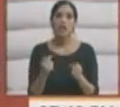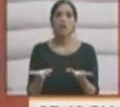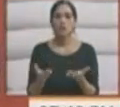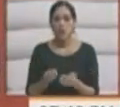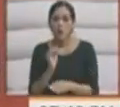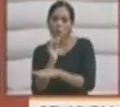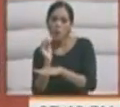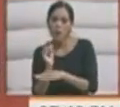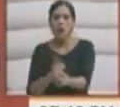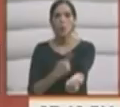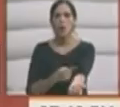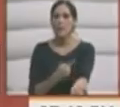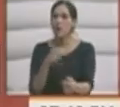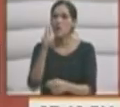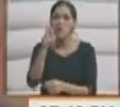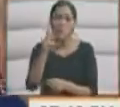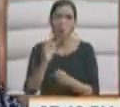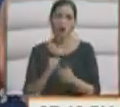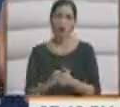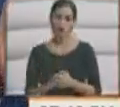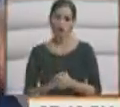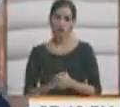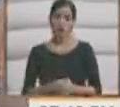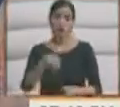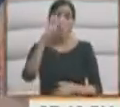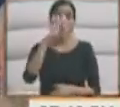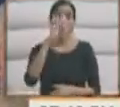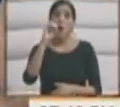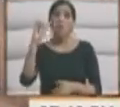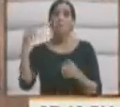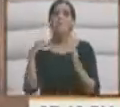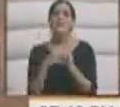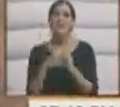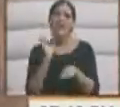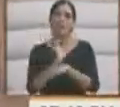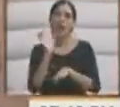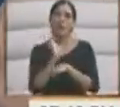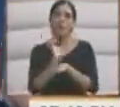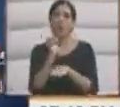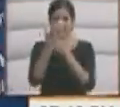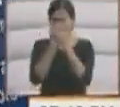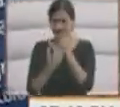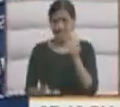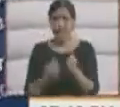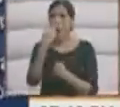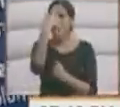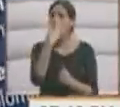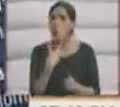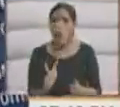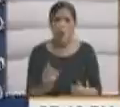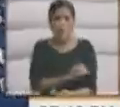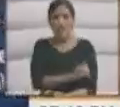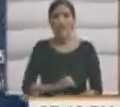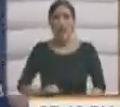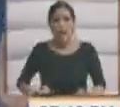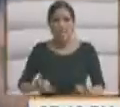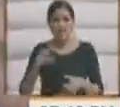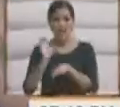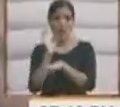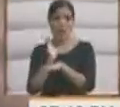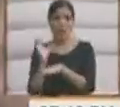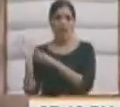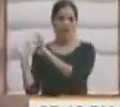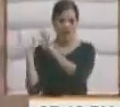como hermanas. 400.000 ecuatorianos, huyendo también de la pobreza, de la miseria, del hambre, viven